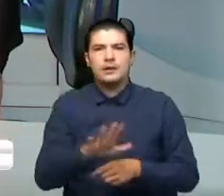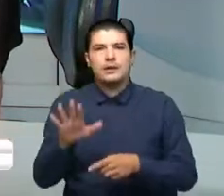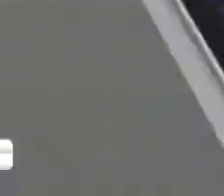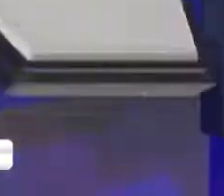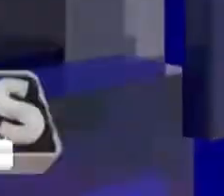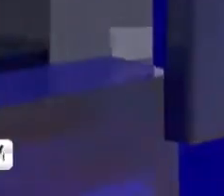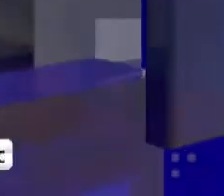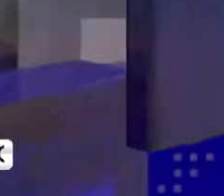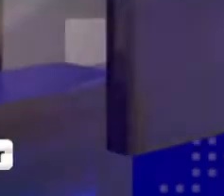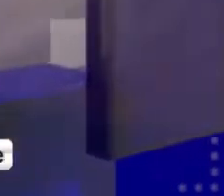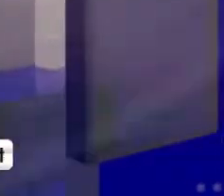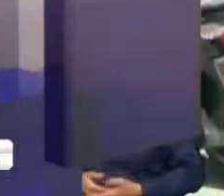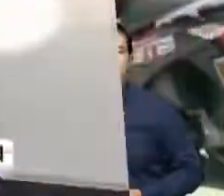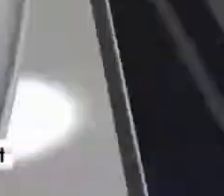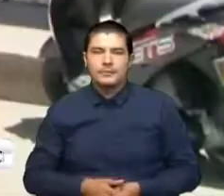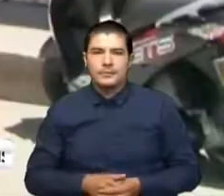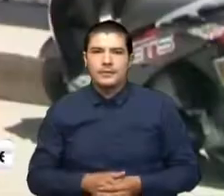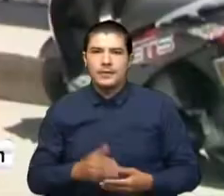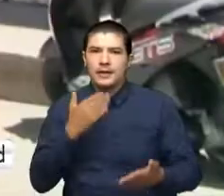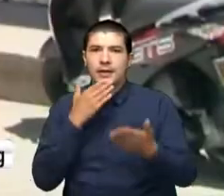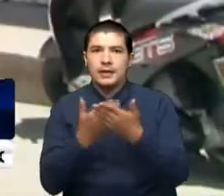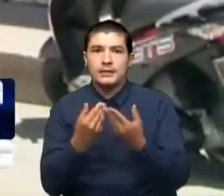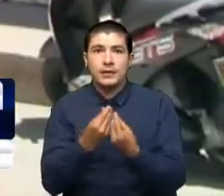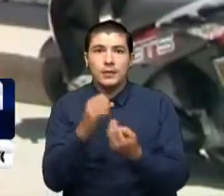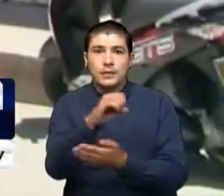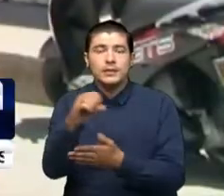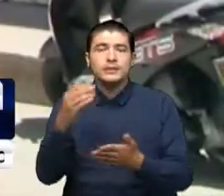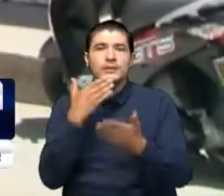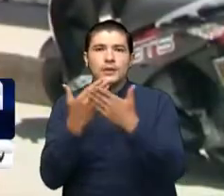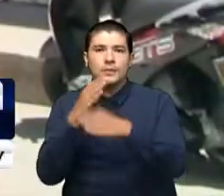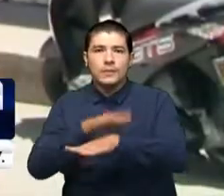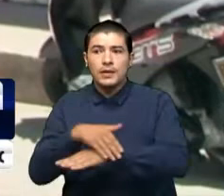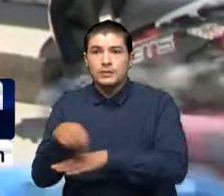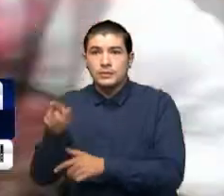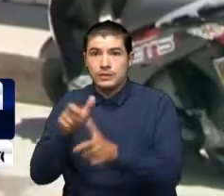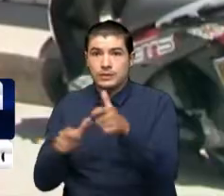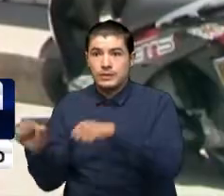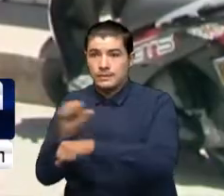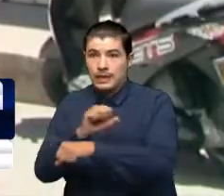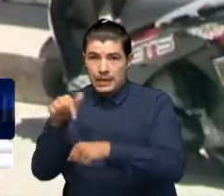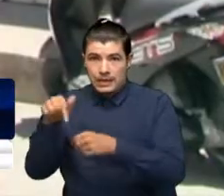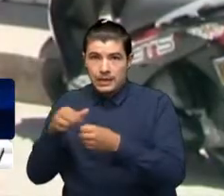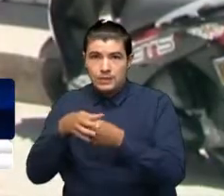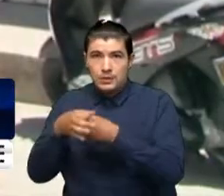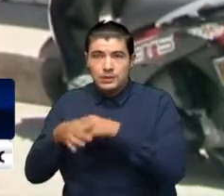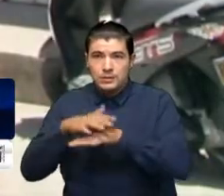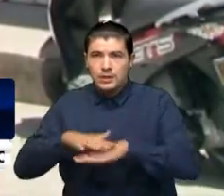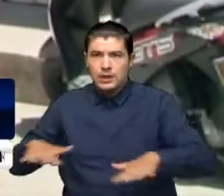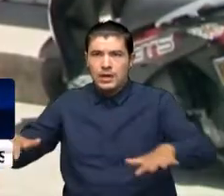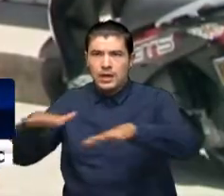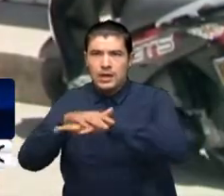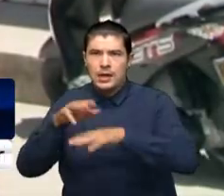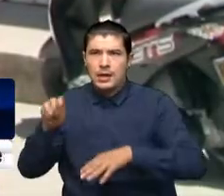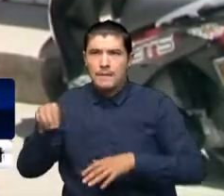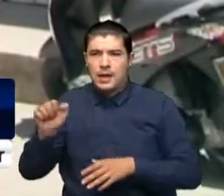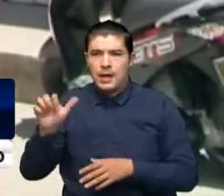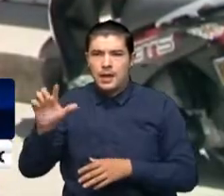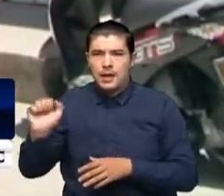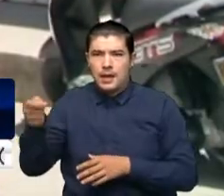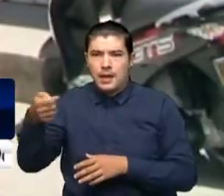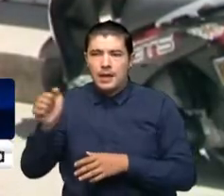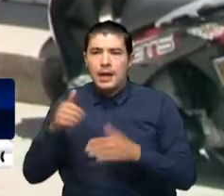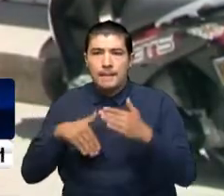Gracias, compañeros, muy buenas tardes. Conductores en García Rovira piden mayor seguridad en la troncal central del norte,